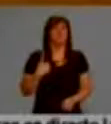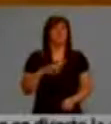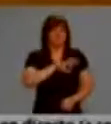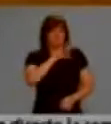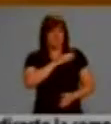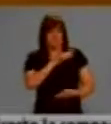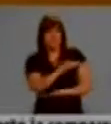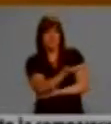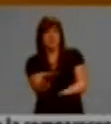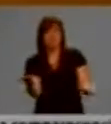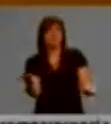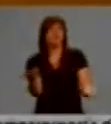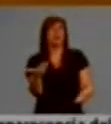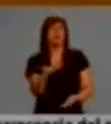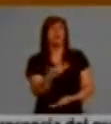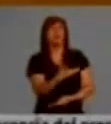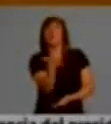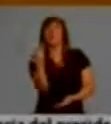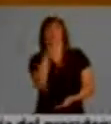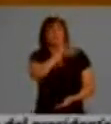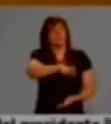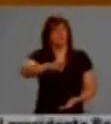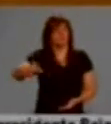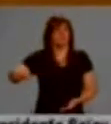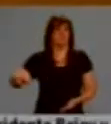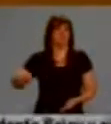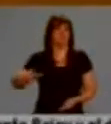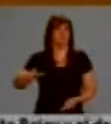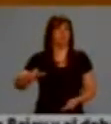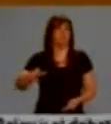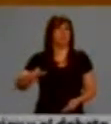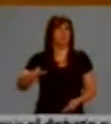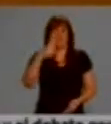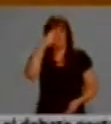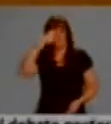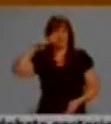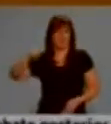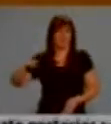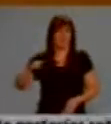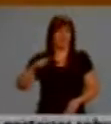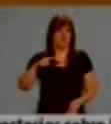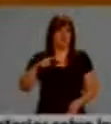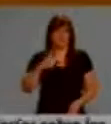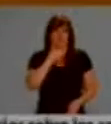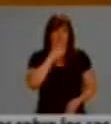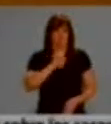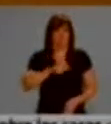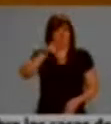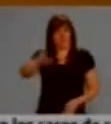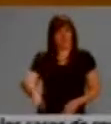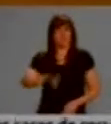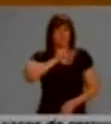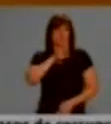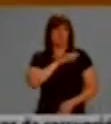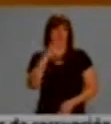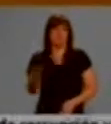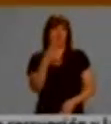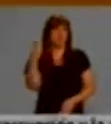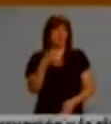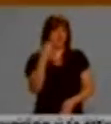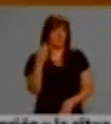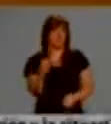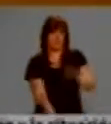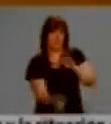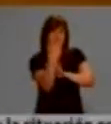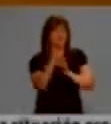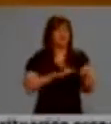Señorías, a cualquiera se le alcanza que para el señor Bárcenas hubiera sido imposible crear el escándalo que ha procurado